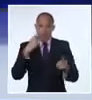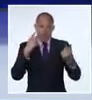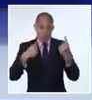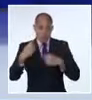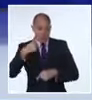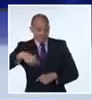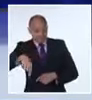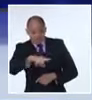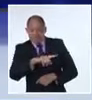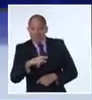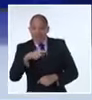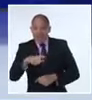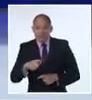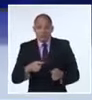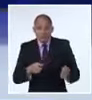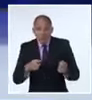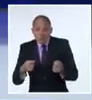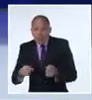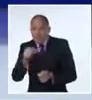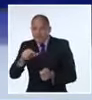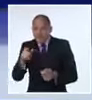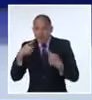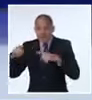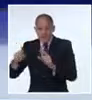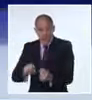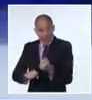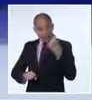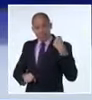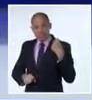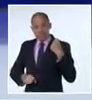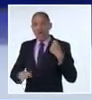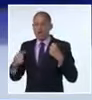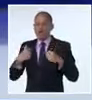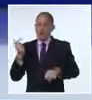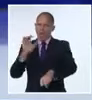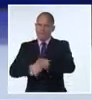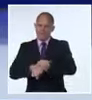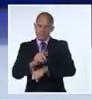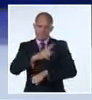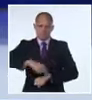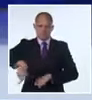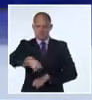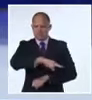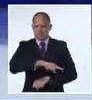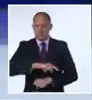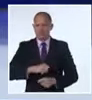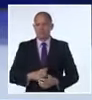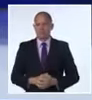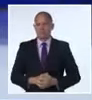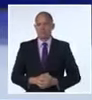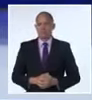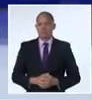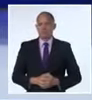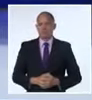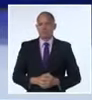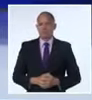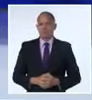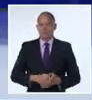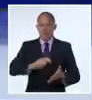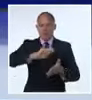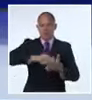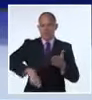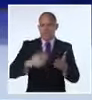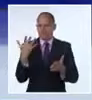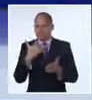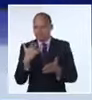con fines de reclutamiento o mercenarismo para que ciudadanos cubanos hagan uso de las armas contra cualquier país firmado